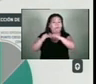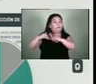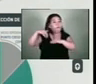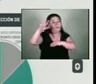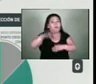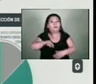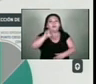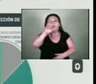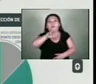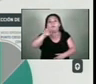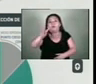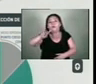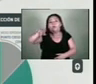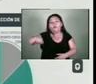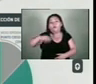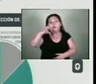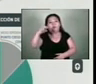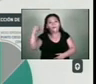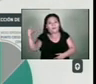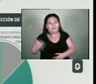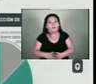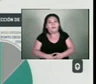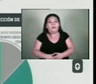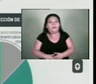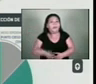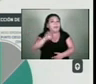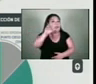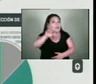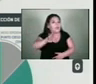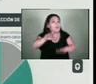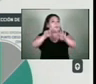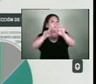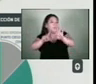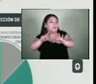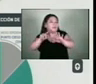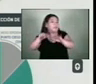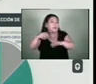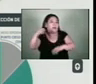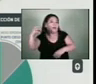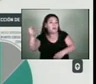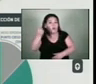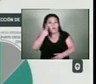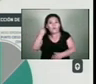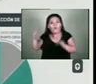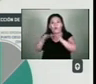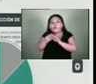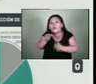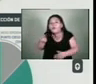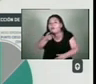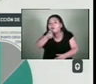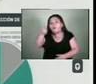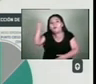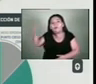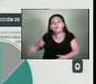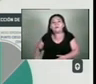de 32,000. Bueno, como les mencionaba, 36,000 de 20 a 39 como lo tiene en pantalla y de 40 a